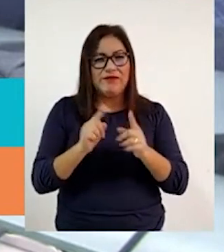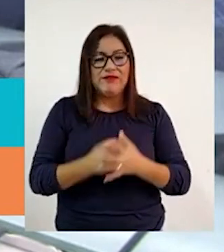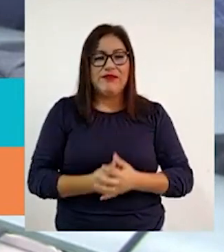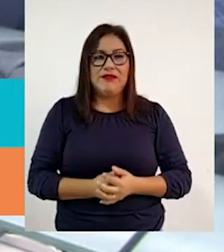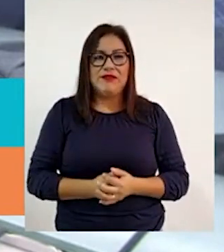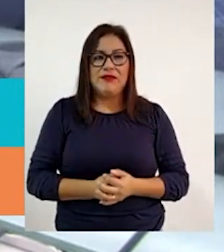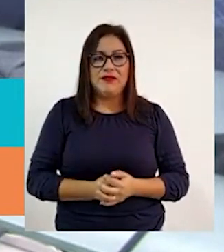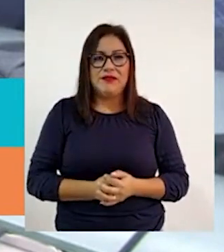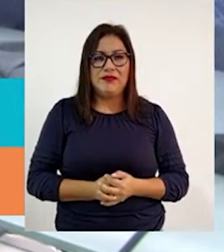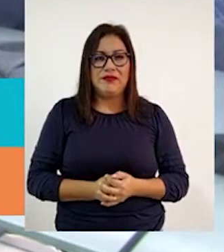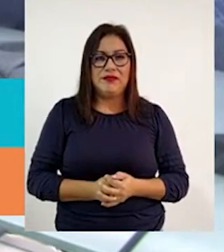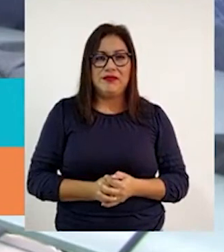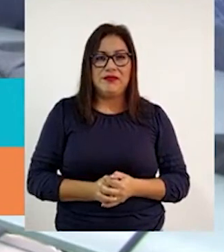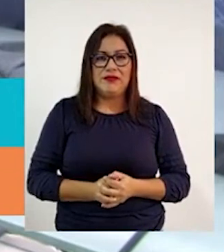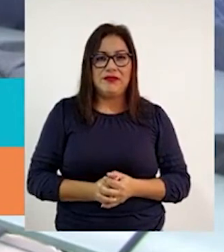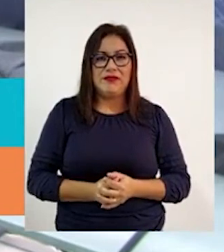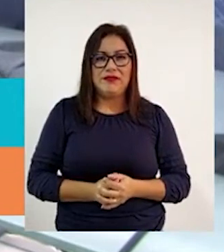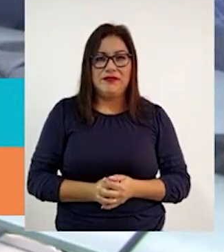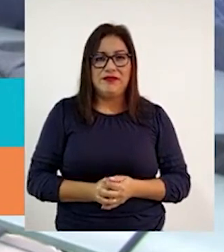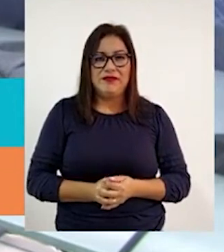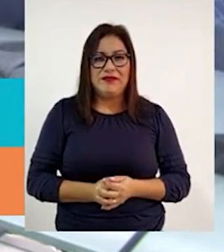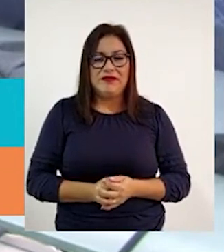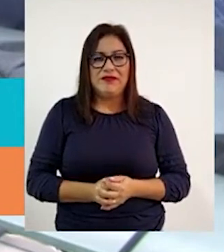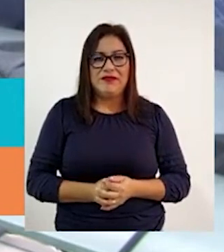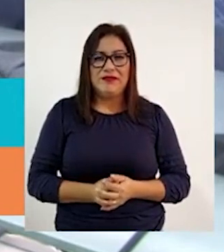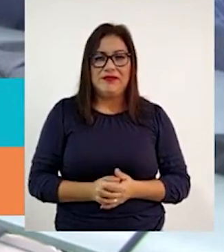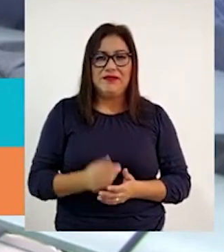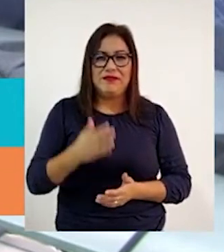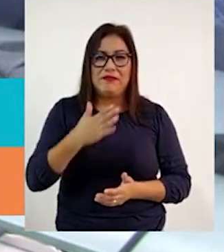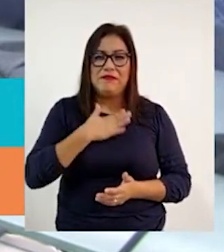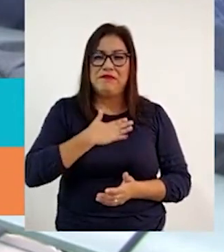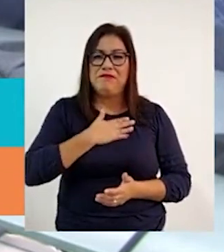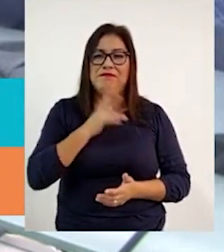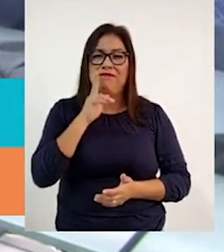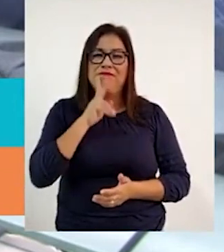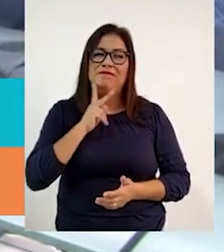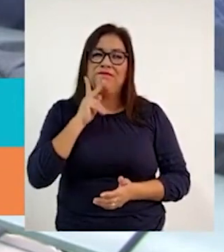con tranvía y vino tinto.